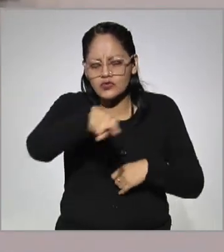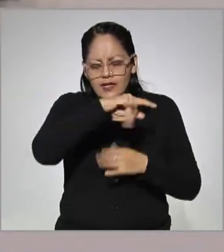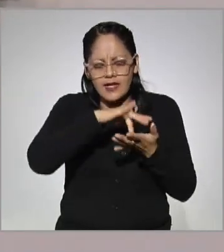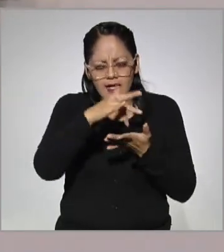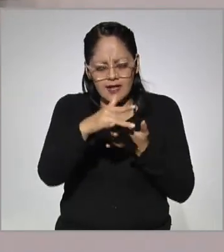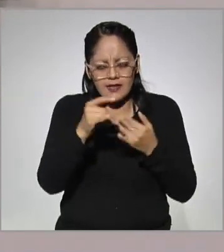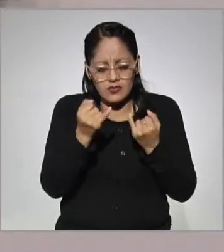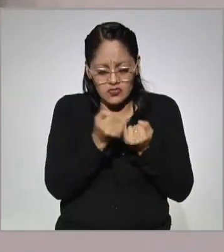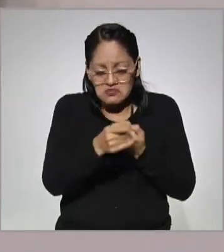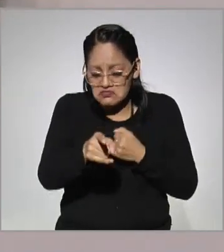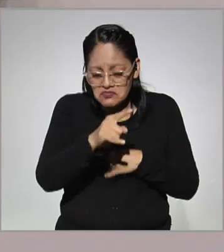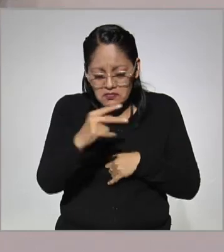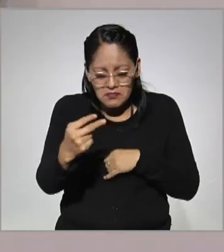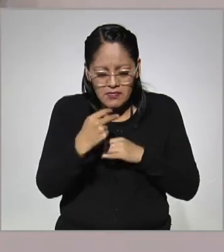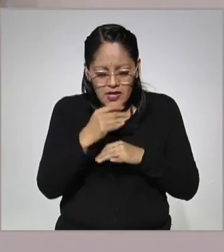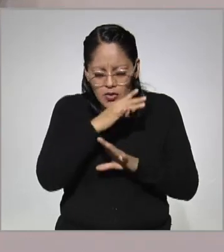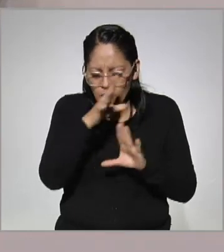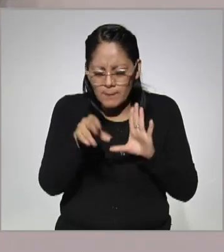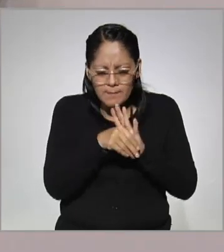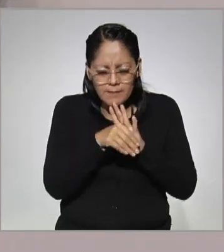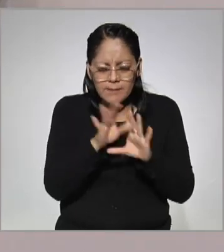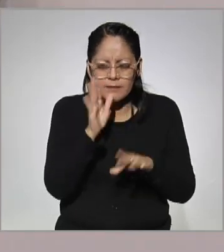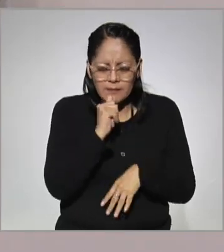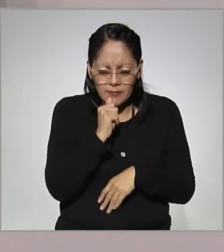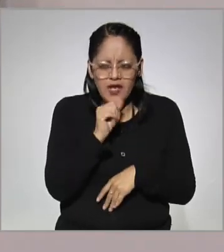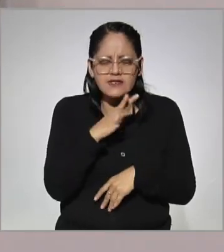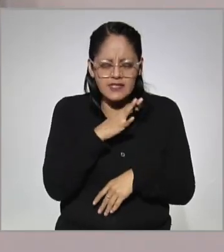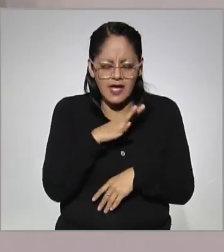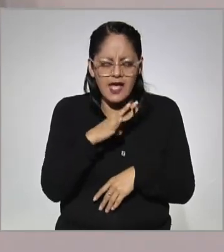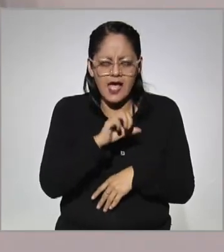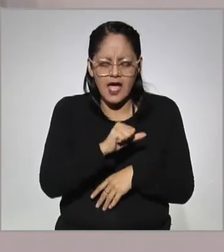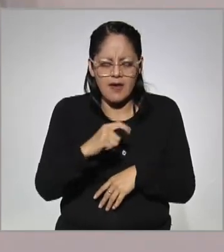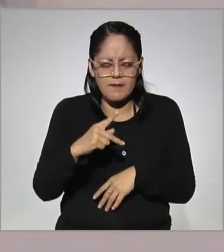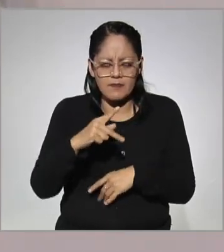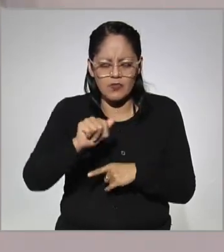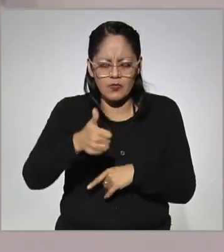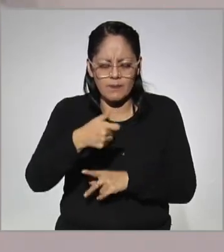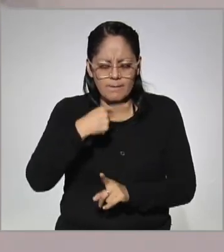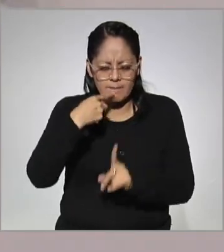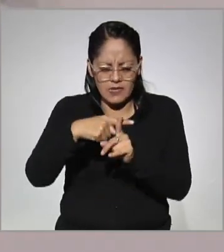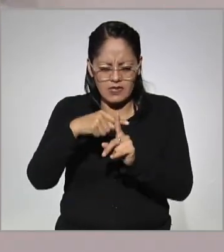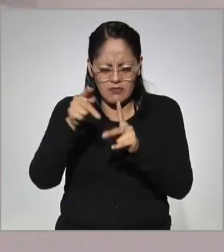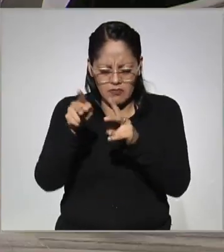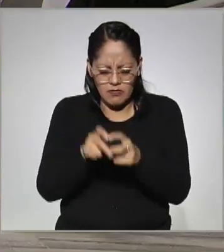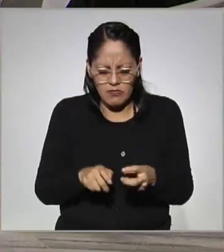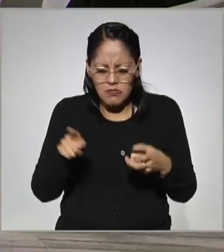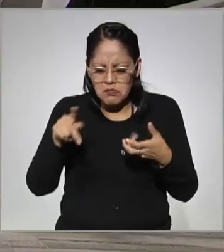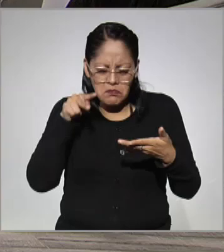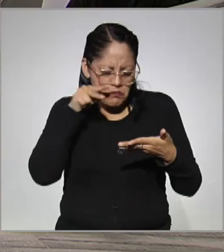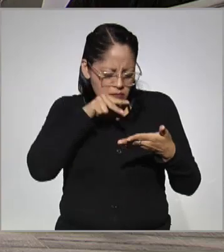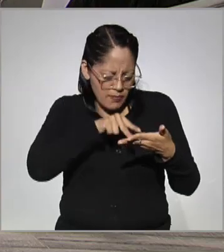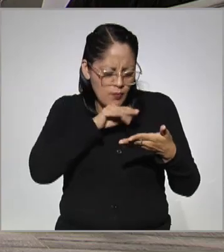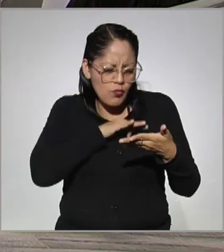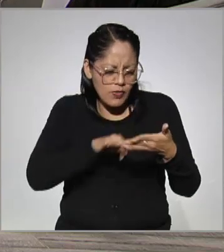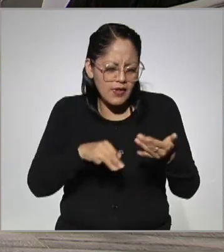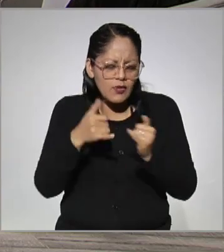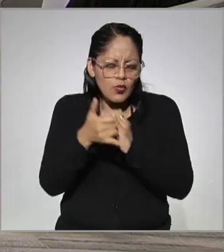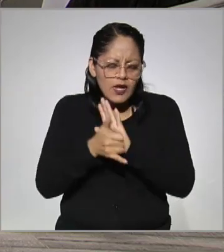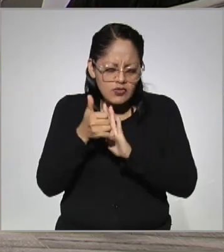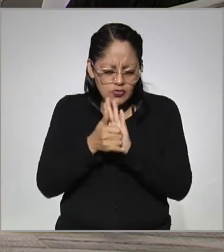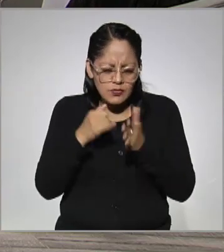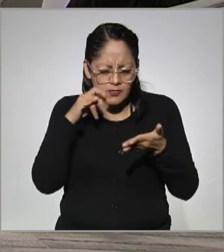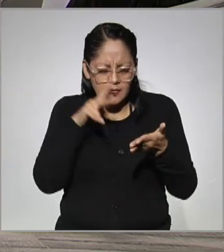recuerden que si no pudieron ver este programa completo el día de hoy, ya está en la aplicación 11 Más y va a estar en YouTube. Necesitamos de ayuda de ustedes